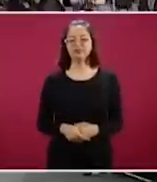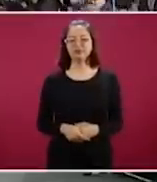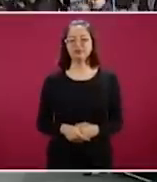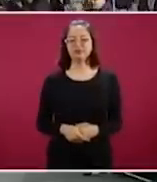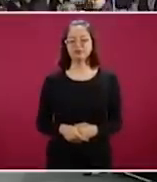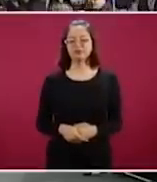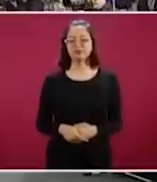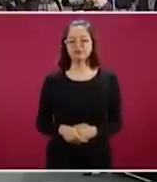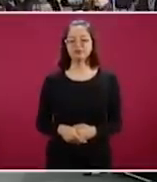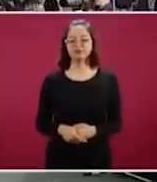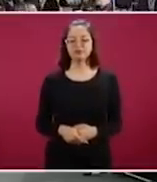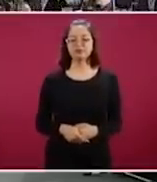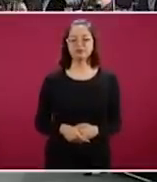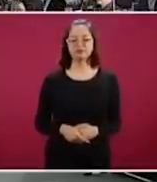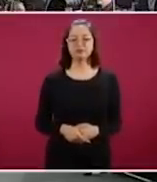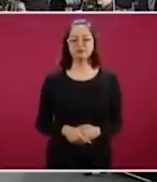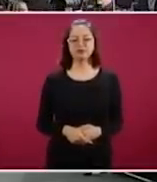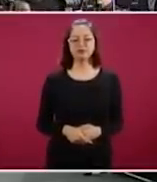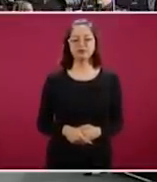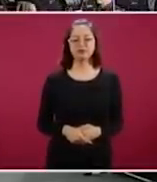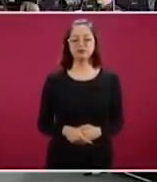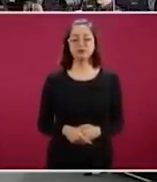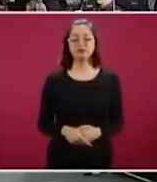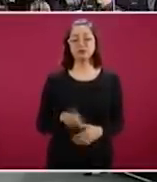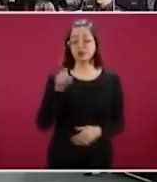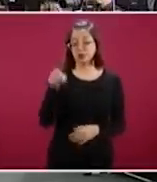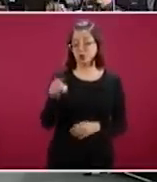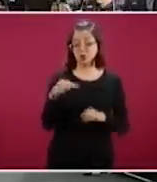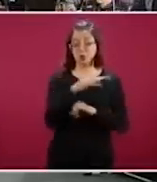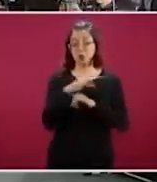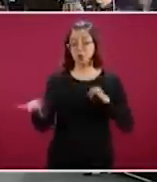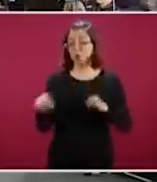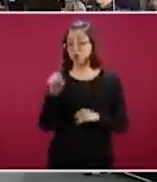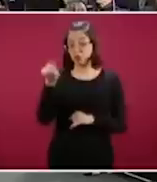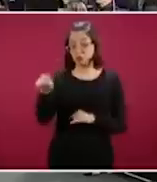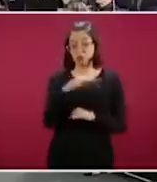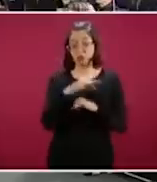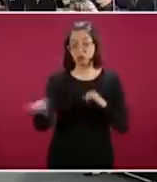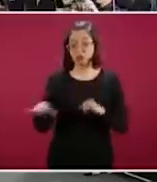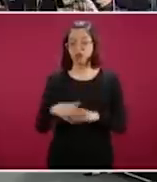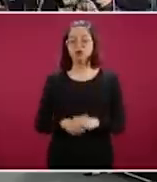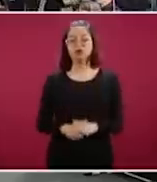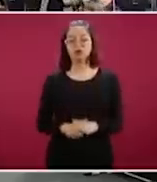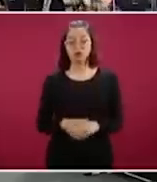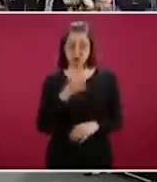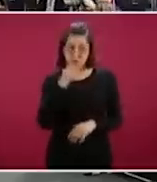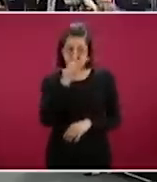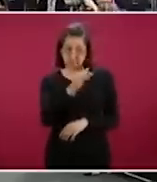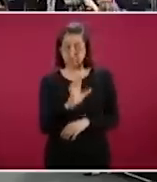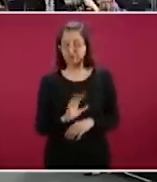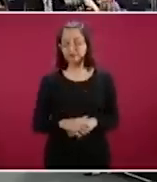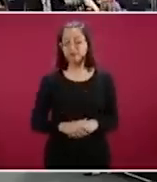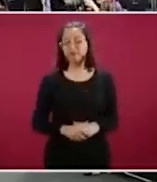La compañera. Ya con ella vamos a terminar, ¿eh? Gracias.